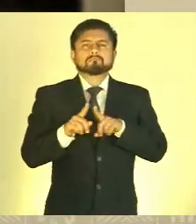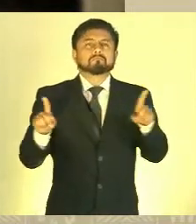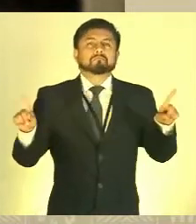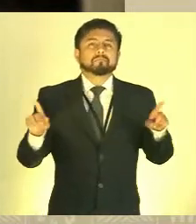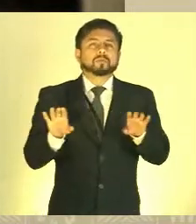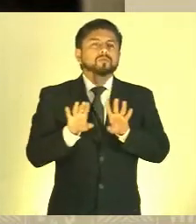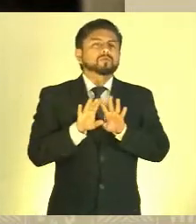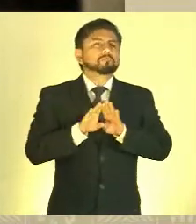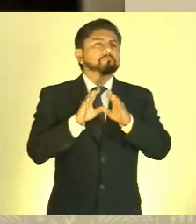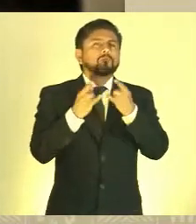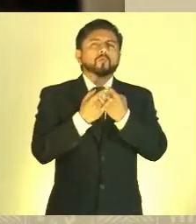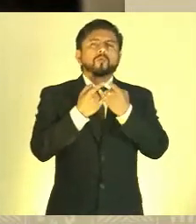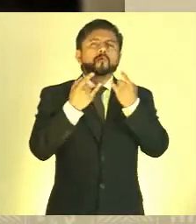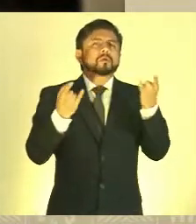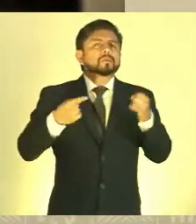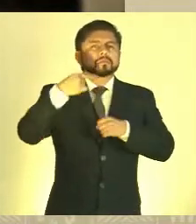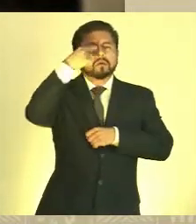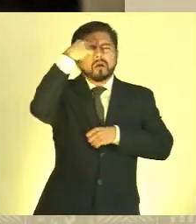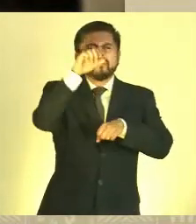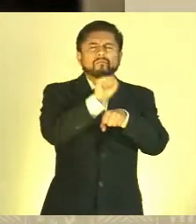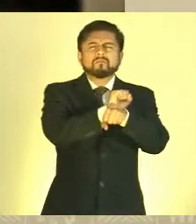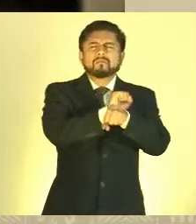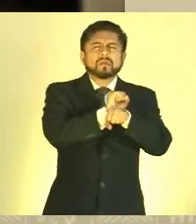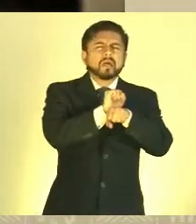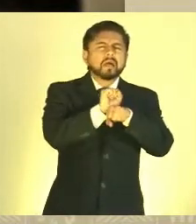tú, donde hay